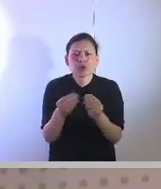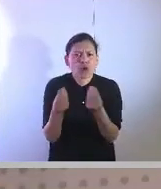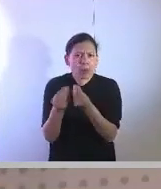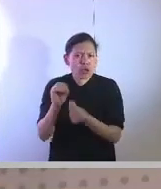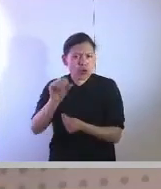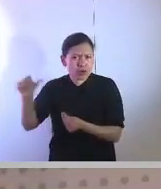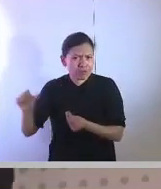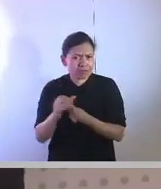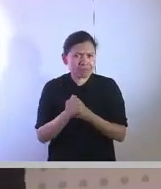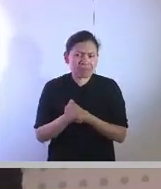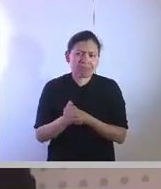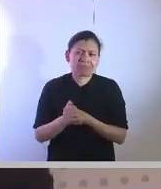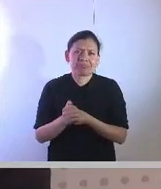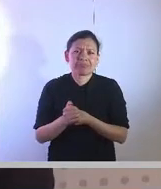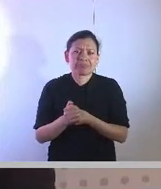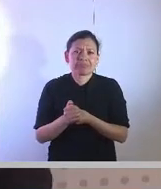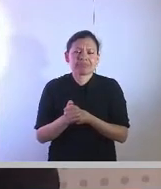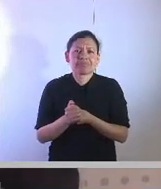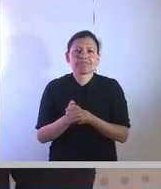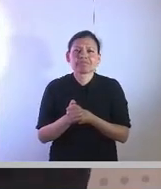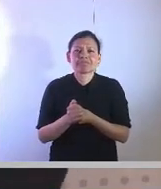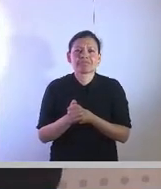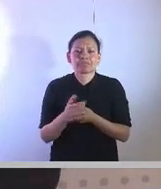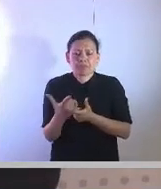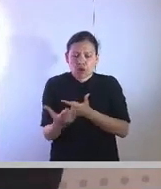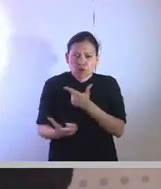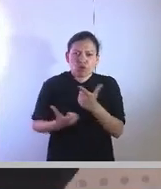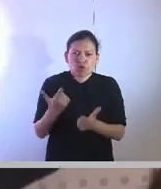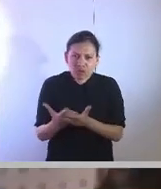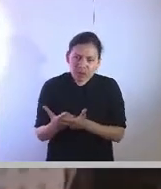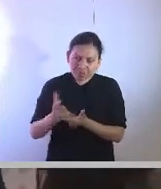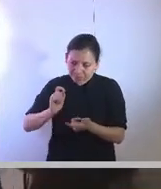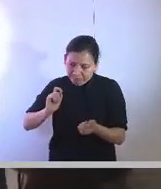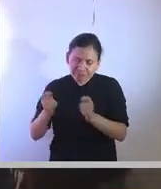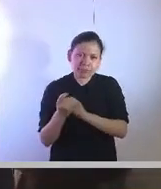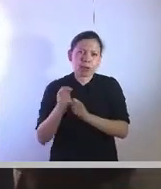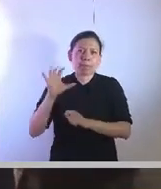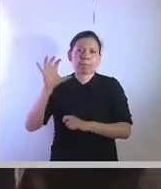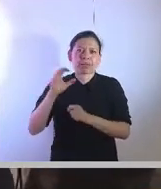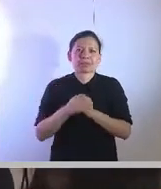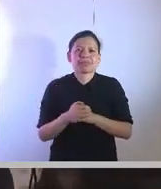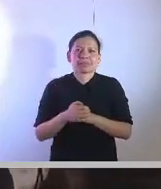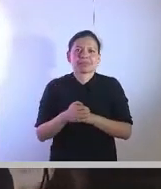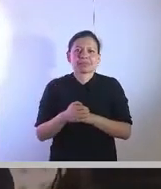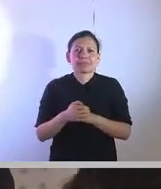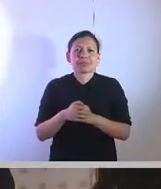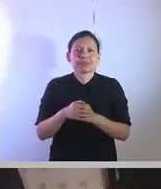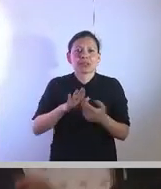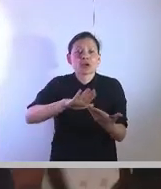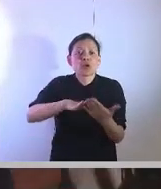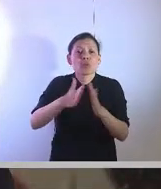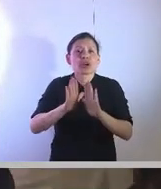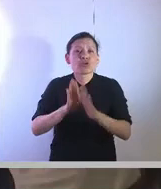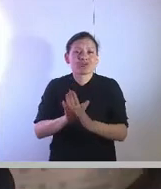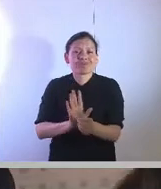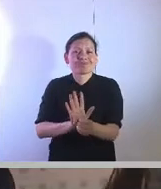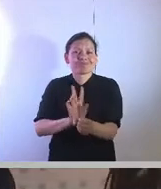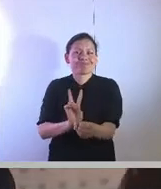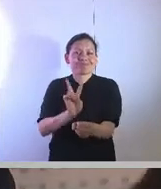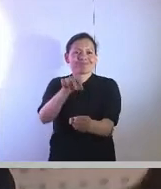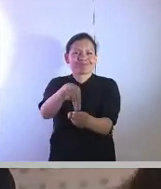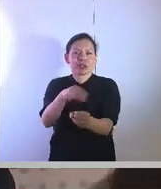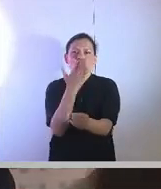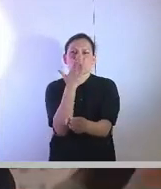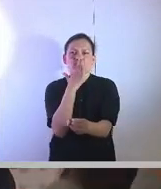compañeros y compañeras de esta lucha por este gran país, a nuestras comunidades indígenas que